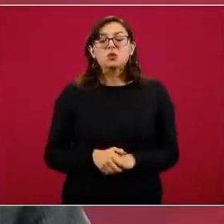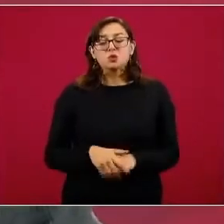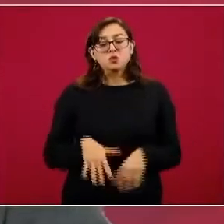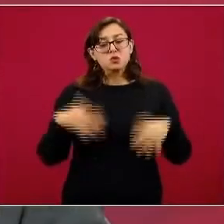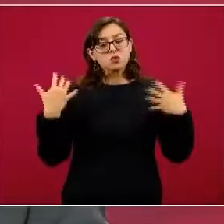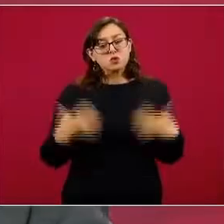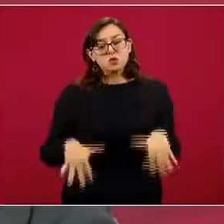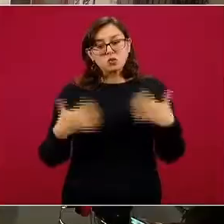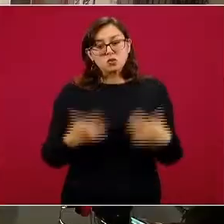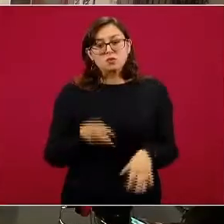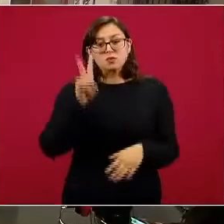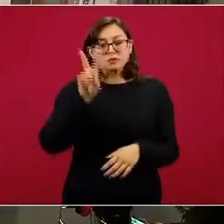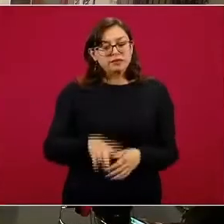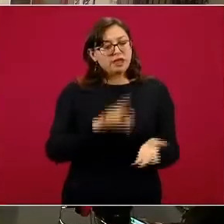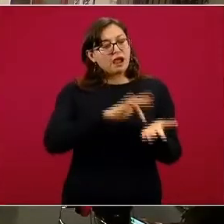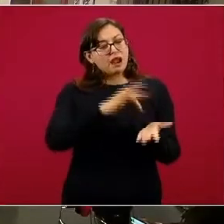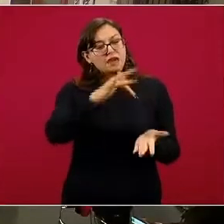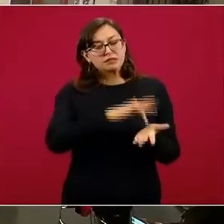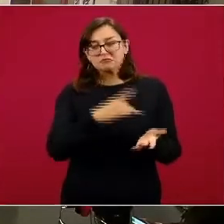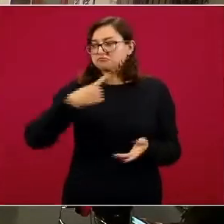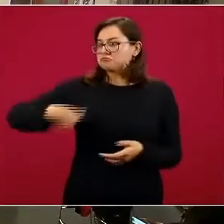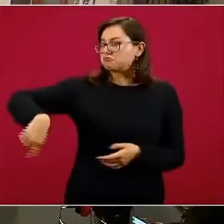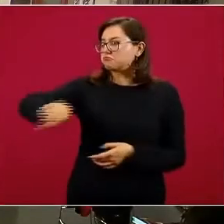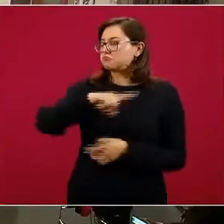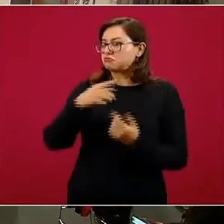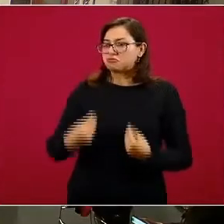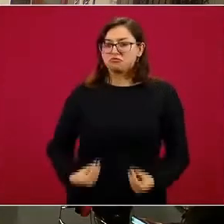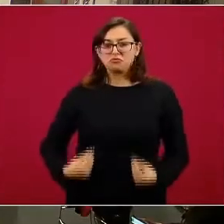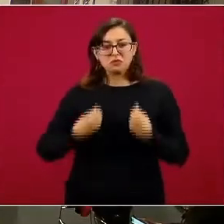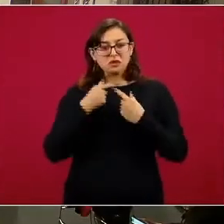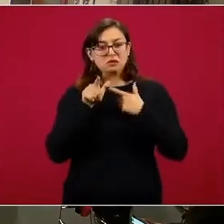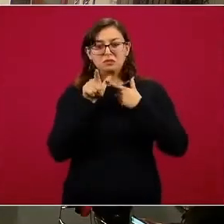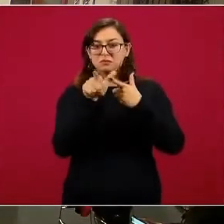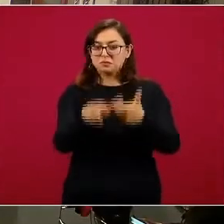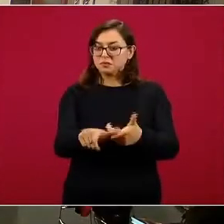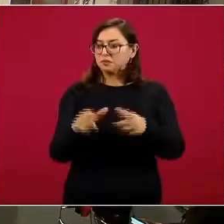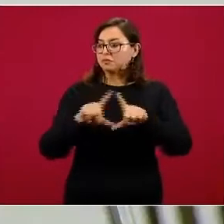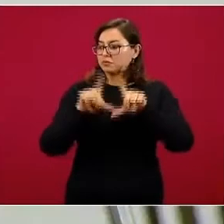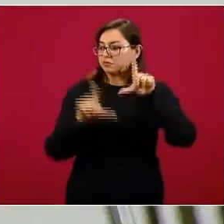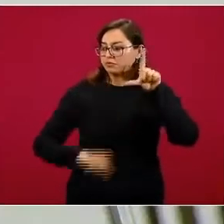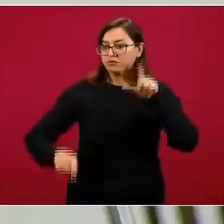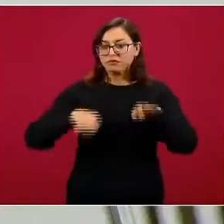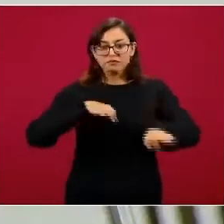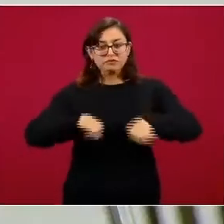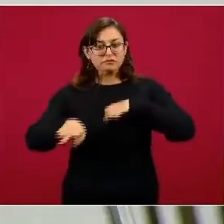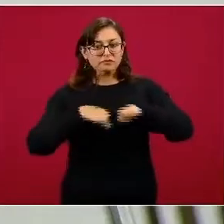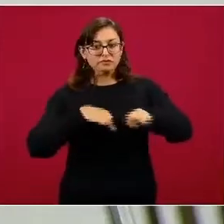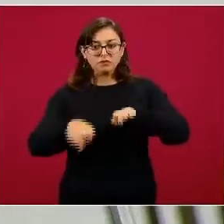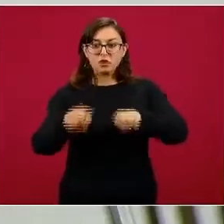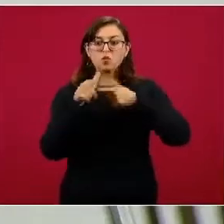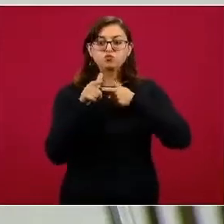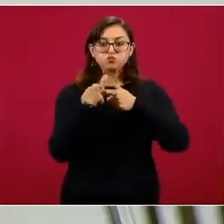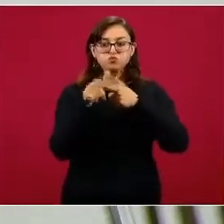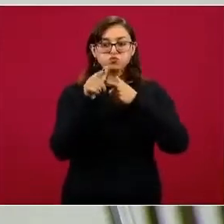debemos nuestra subsistencia y que la marcha de la actividad económica del país no se haya